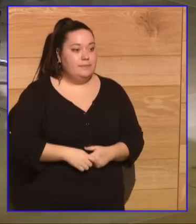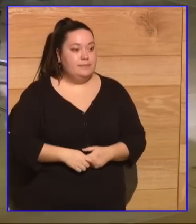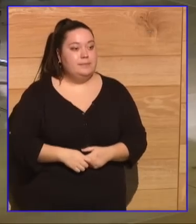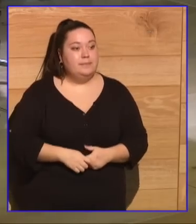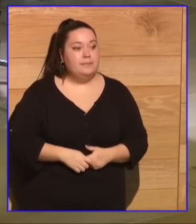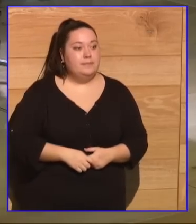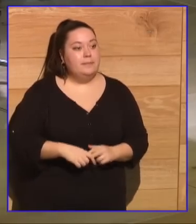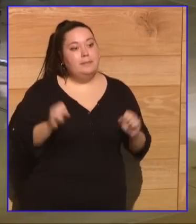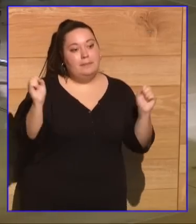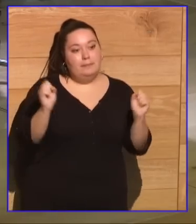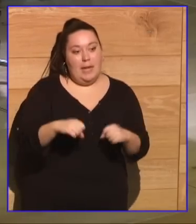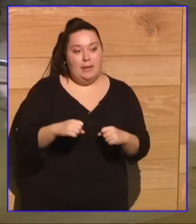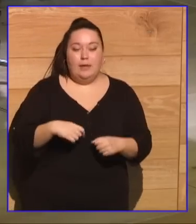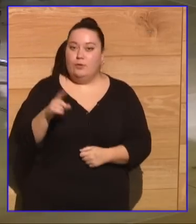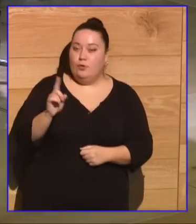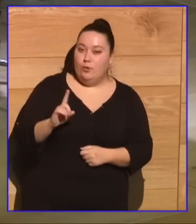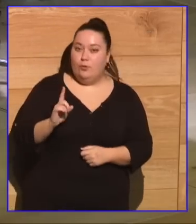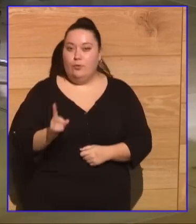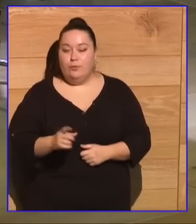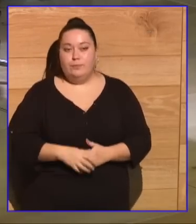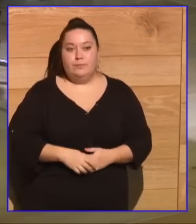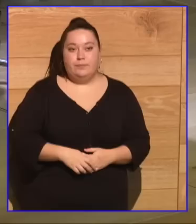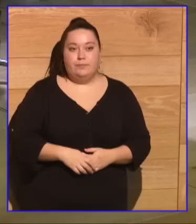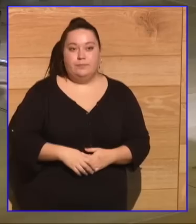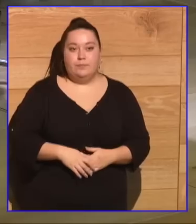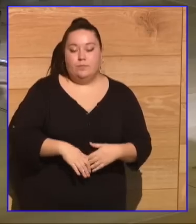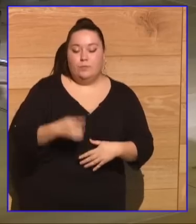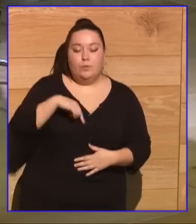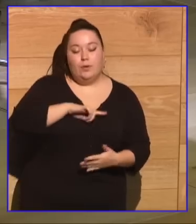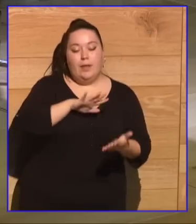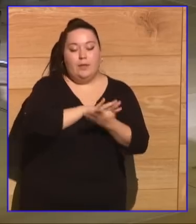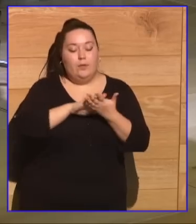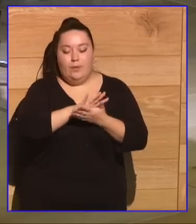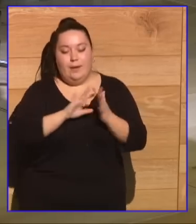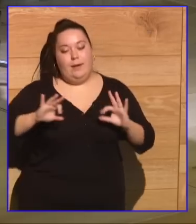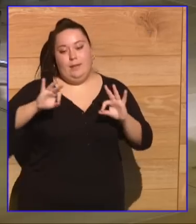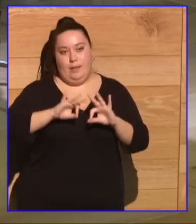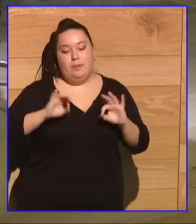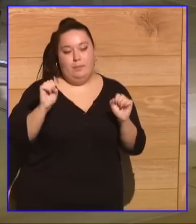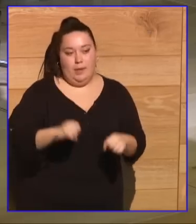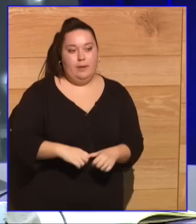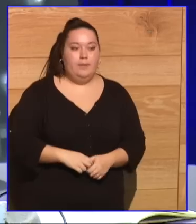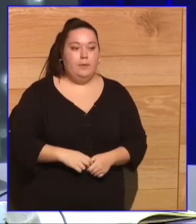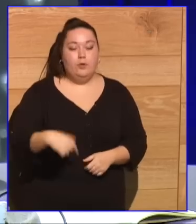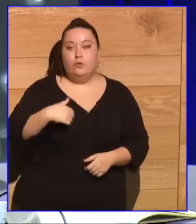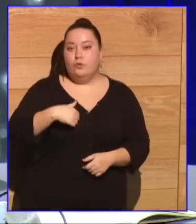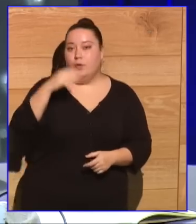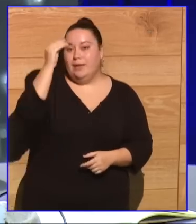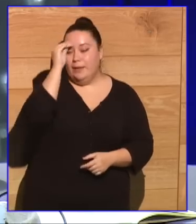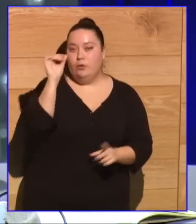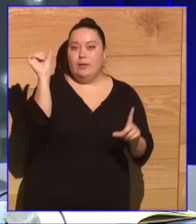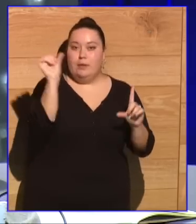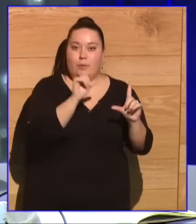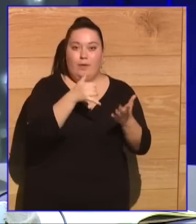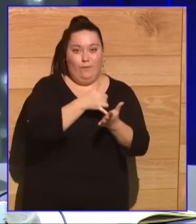sé que no. Vale, da igual, lo he intentado. No vamos a destruir nada, no vamos a destrozar nada. Creo que es de las